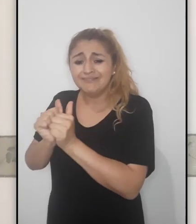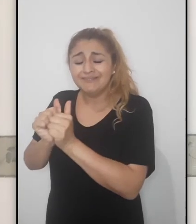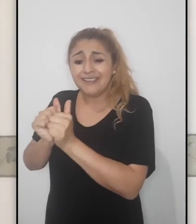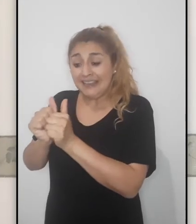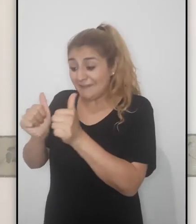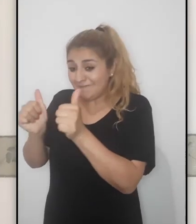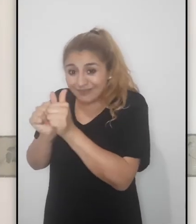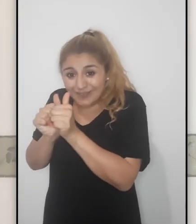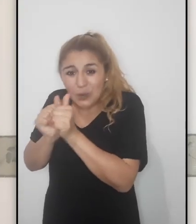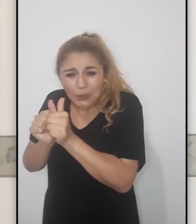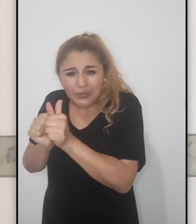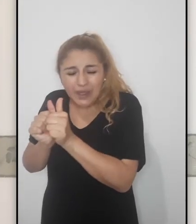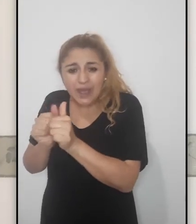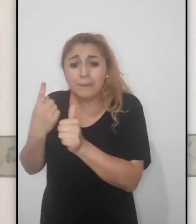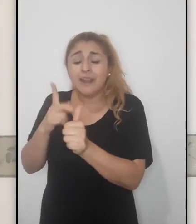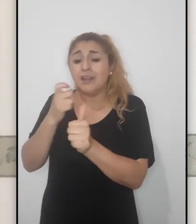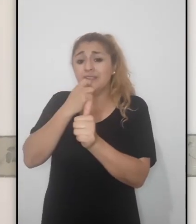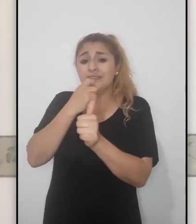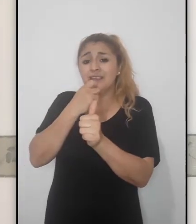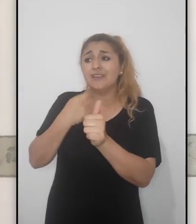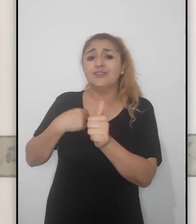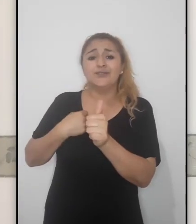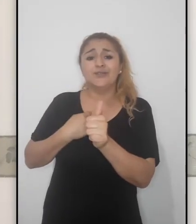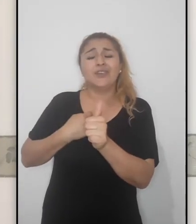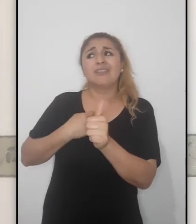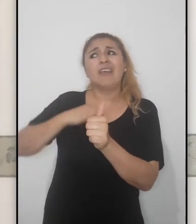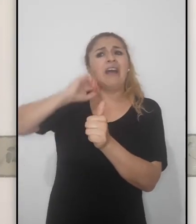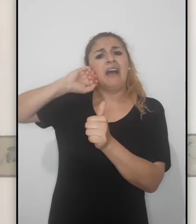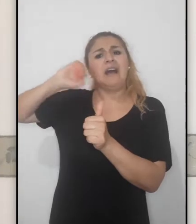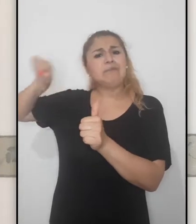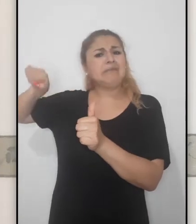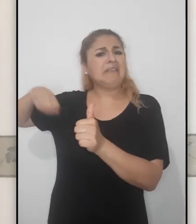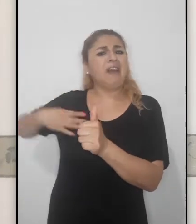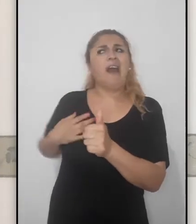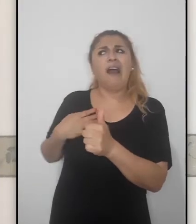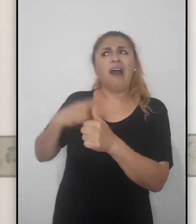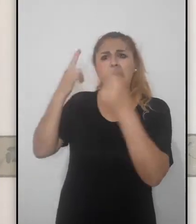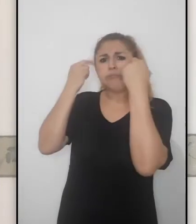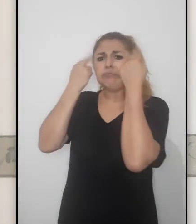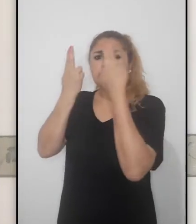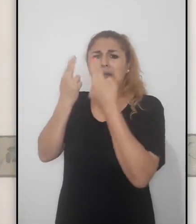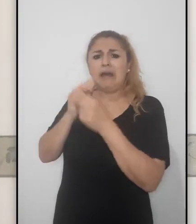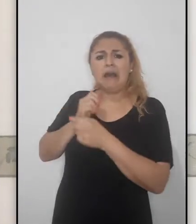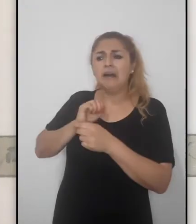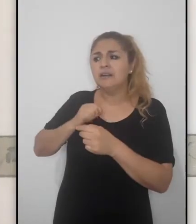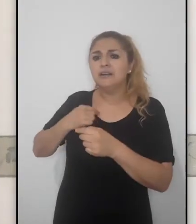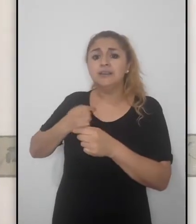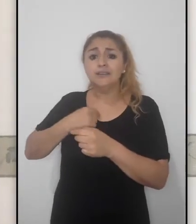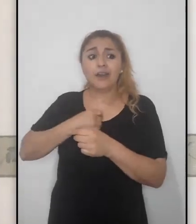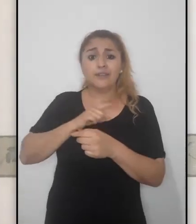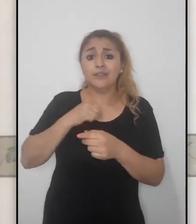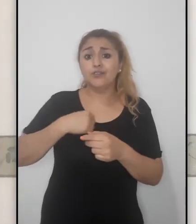el mal está a la puerta y esto de el mal está la puerta es como decir